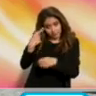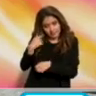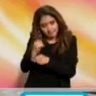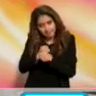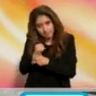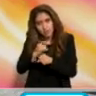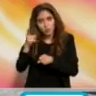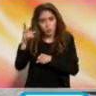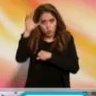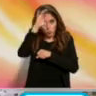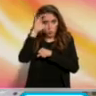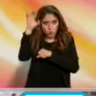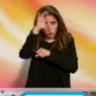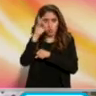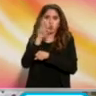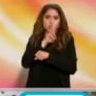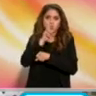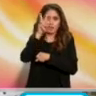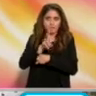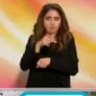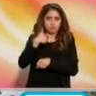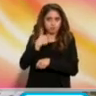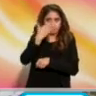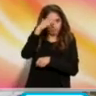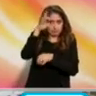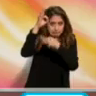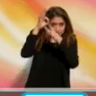la cultura rusa, porque es muy ¿Y ajena. hay la matrushkas verdad. también?